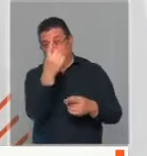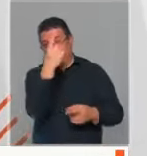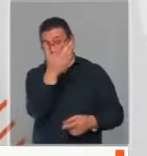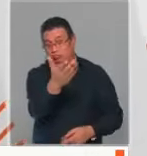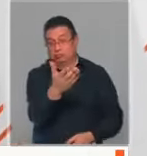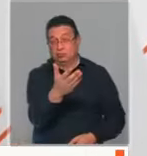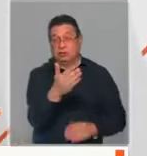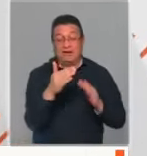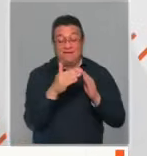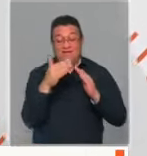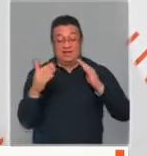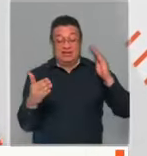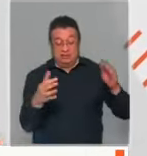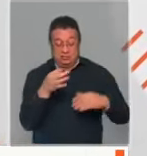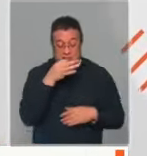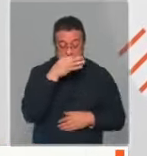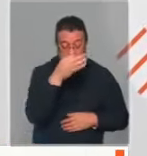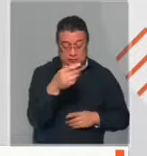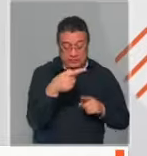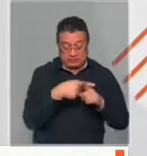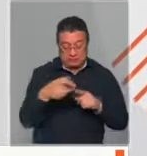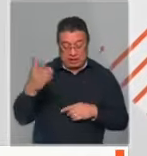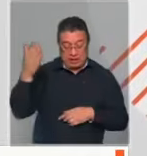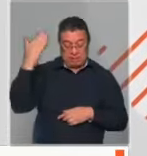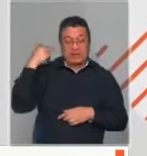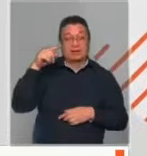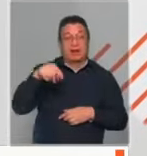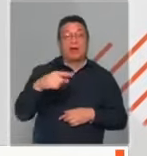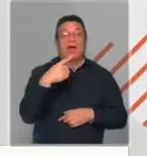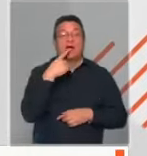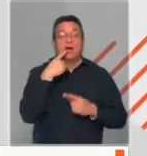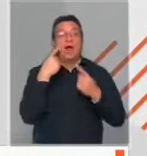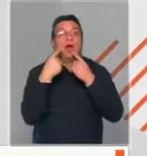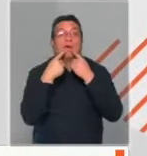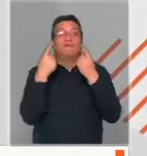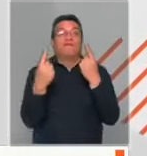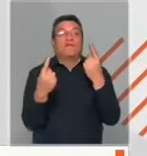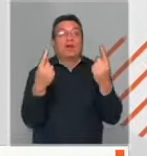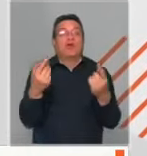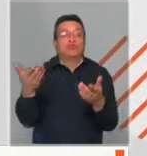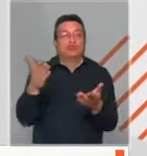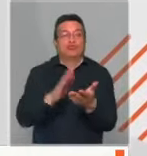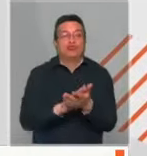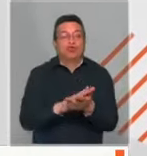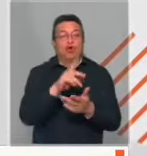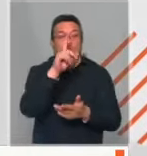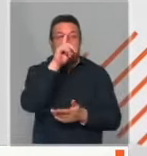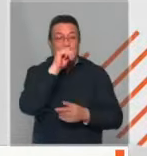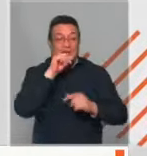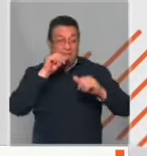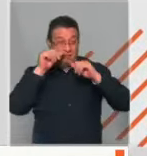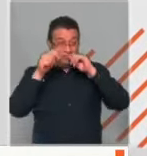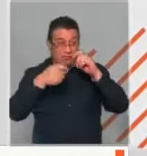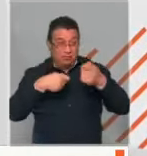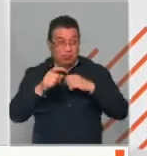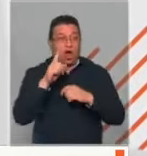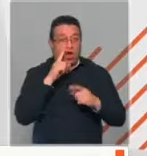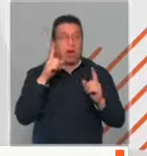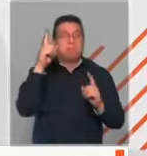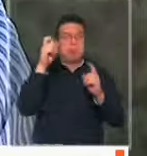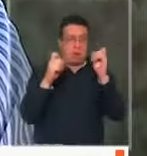Los vecinos denuncian que la semana pasada se realizó aquí un velorio, donde al estilo de los funerales narcos hubo